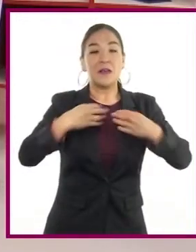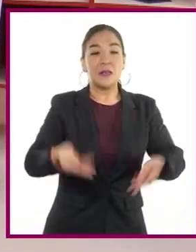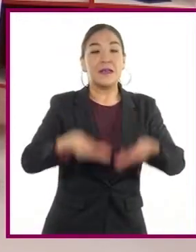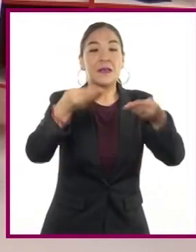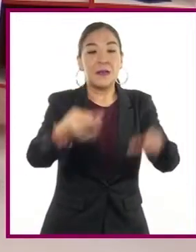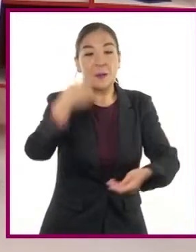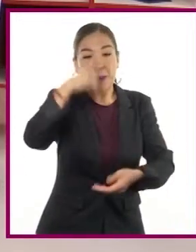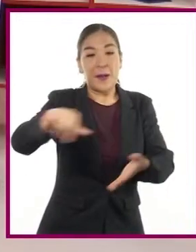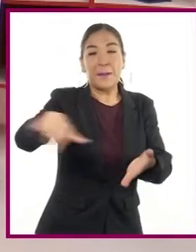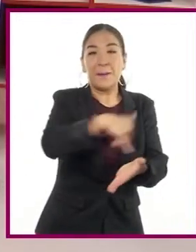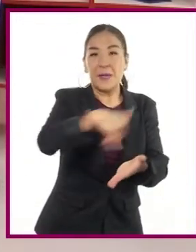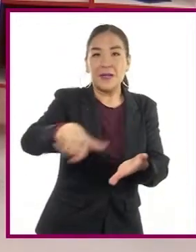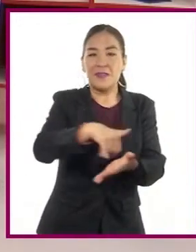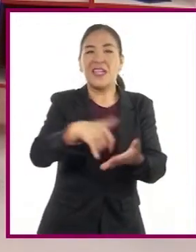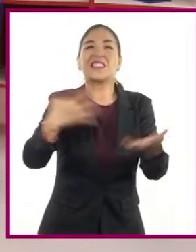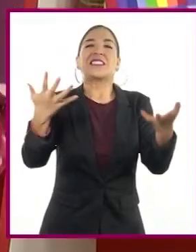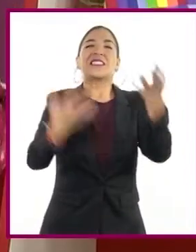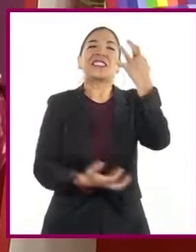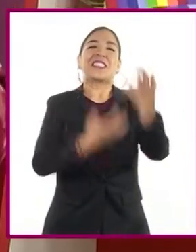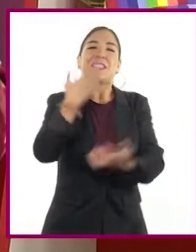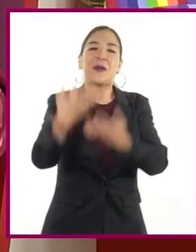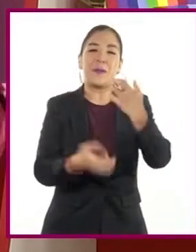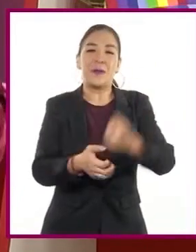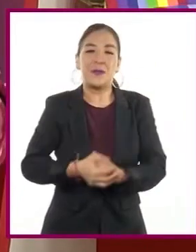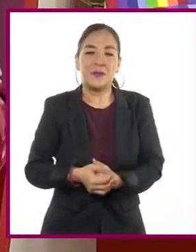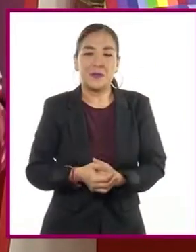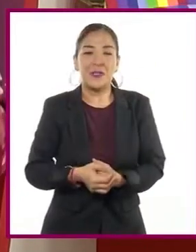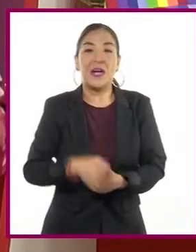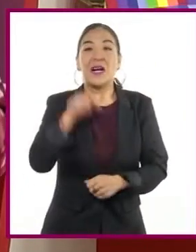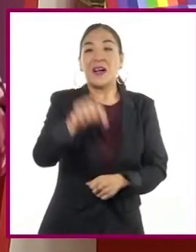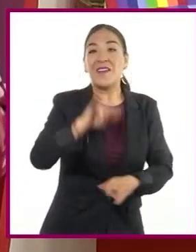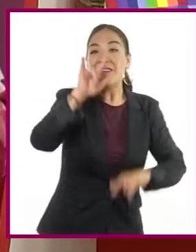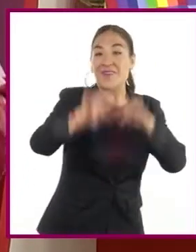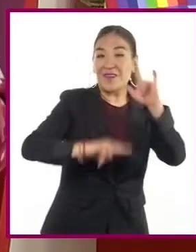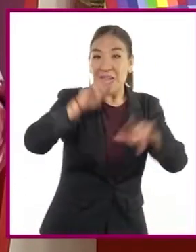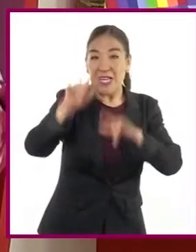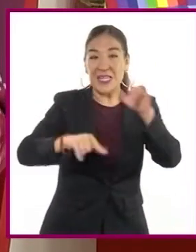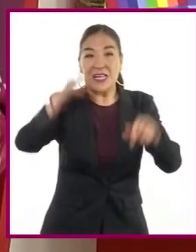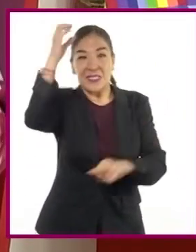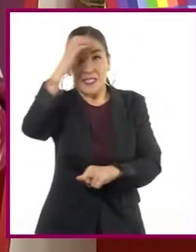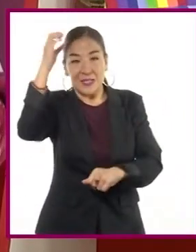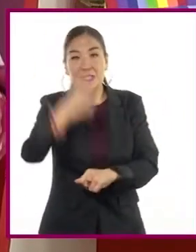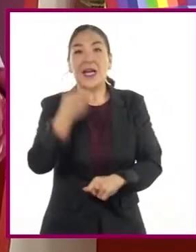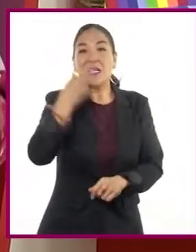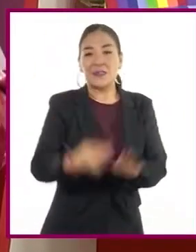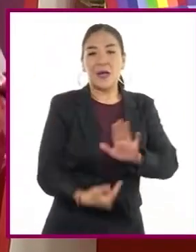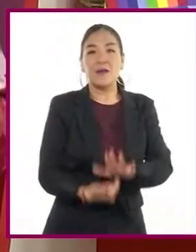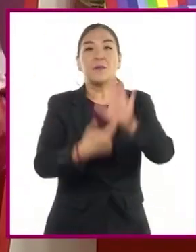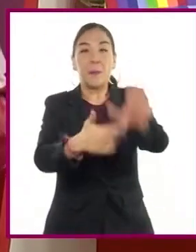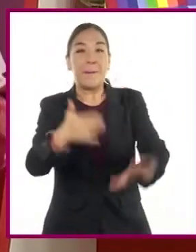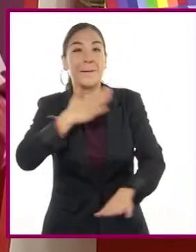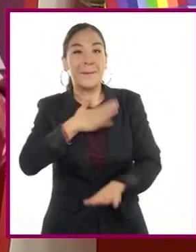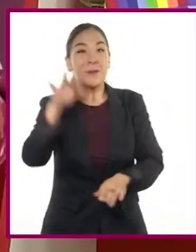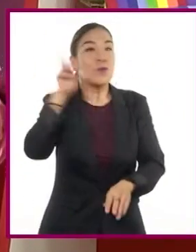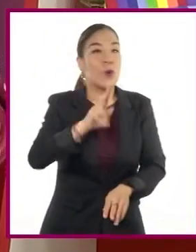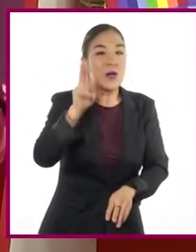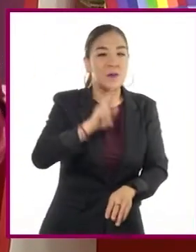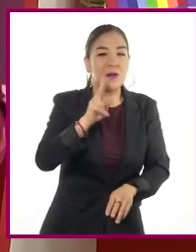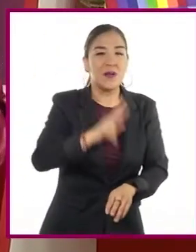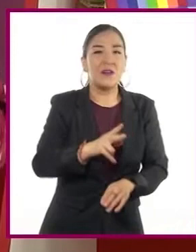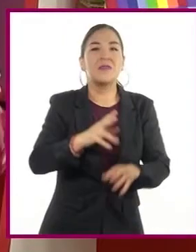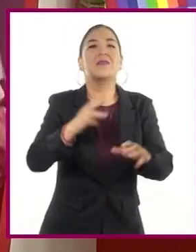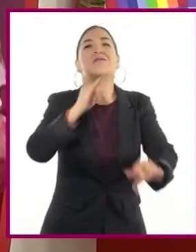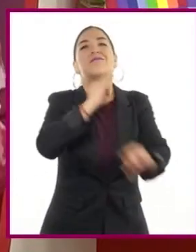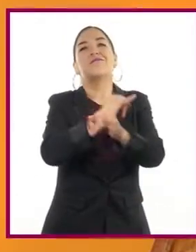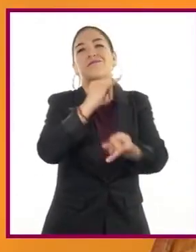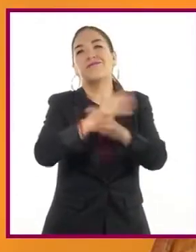al plancharla se quemó. En la Feria de las Ciencias, durante la presentación de mi experimento, se fue el